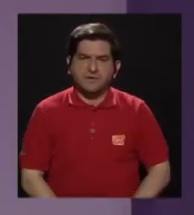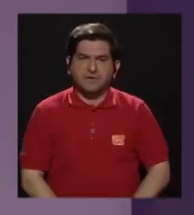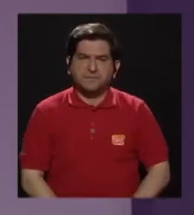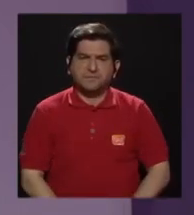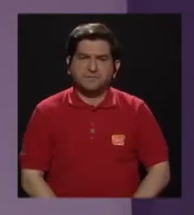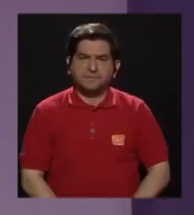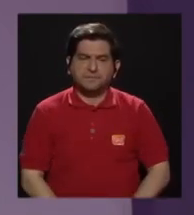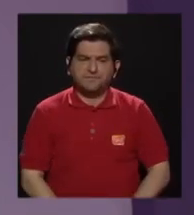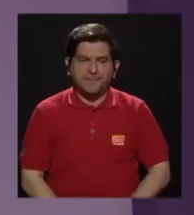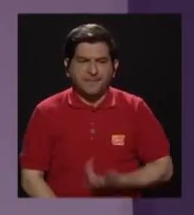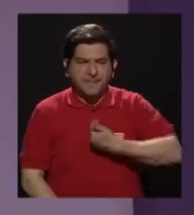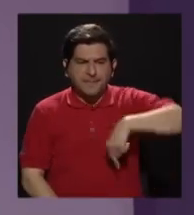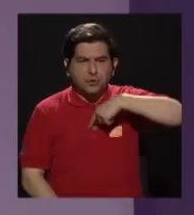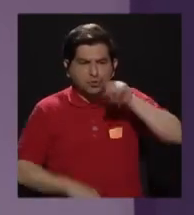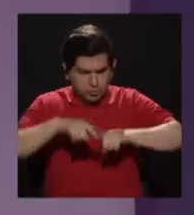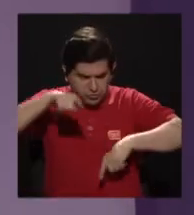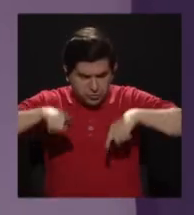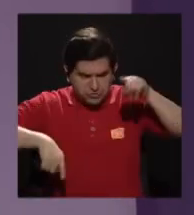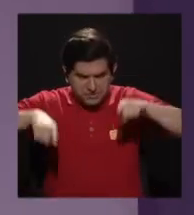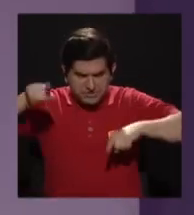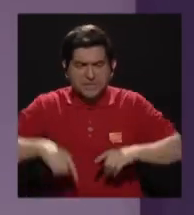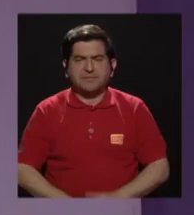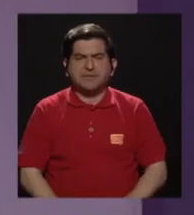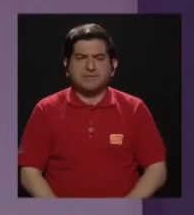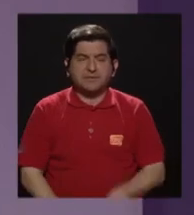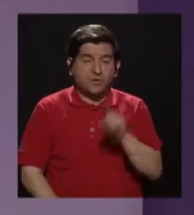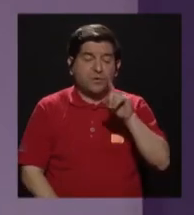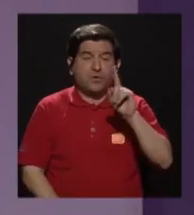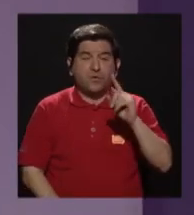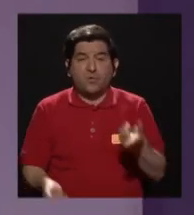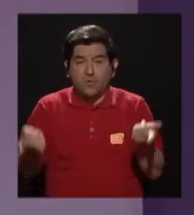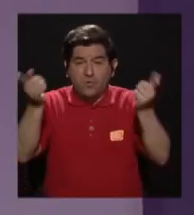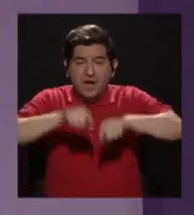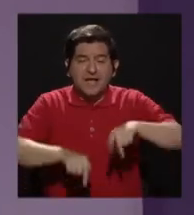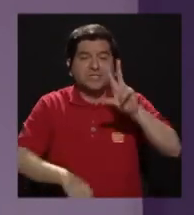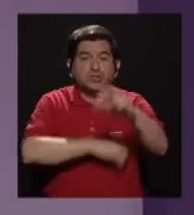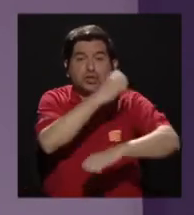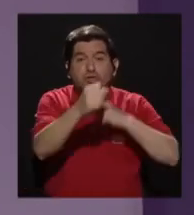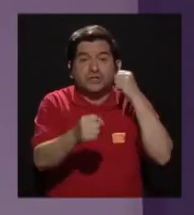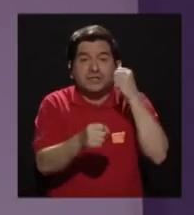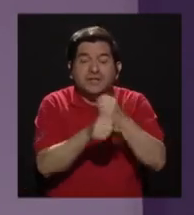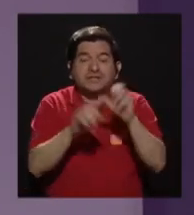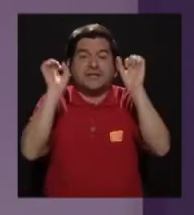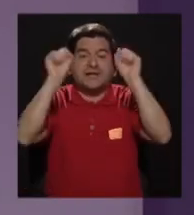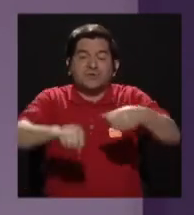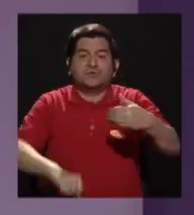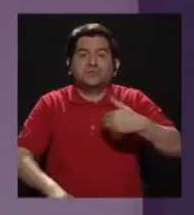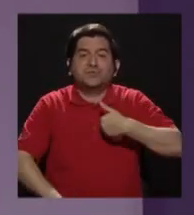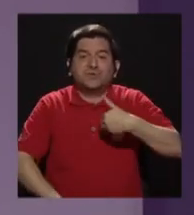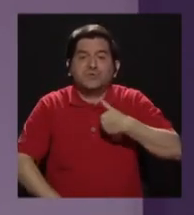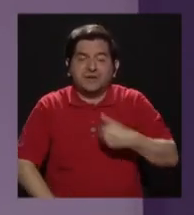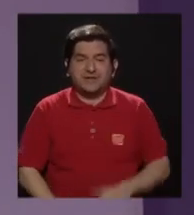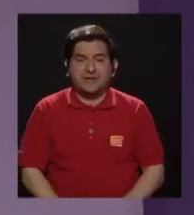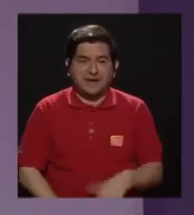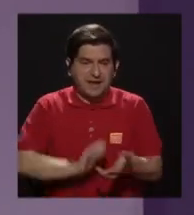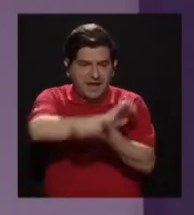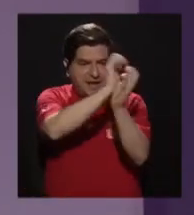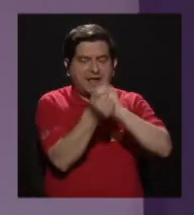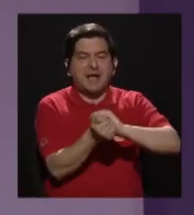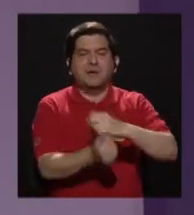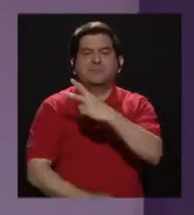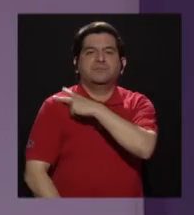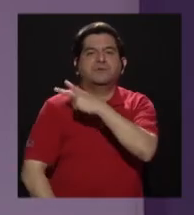llevamos estadística de un caso, dilató 3 años para que le saliera el cambio de